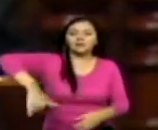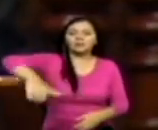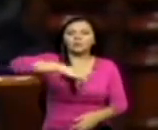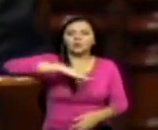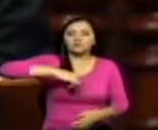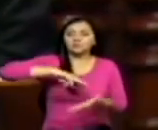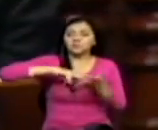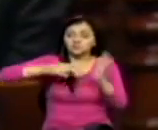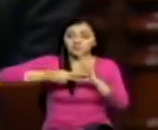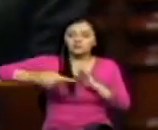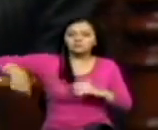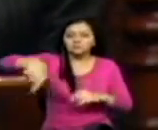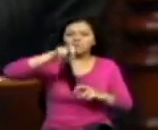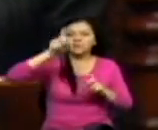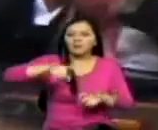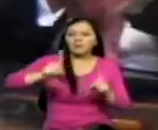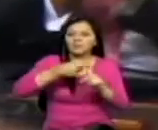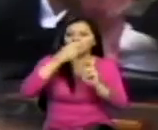democracia.